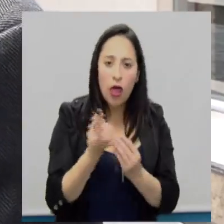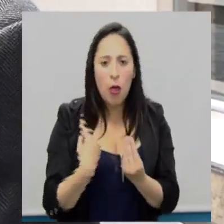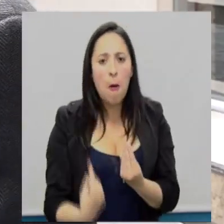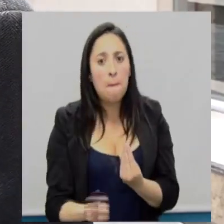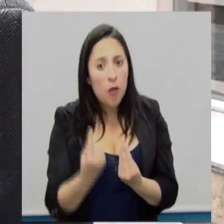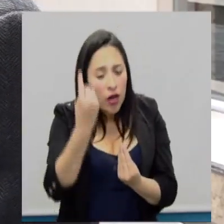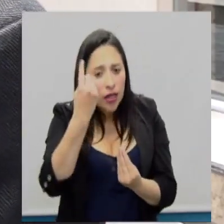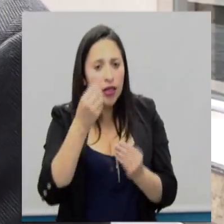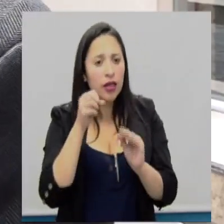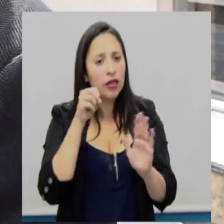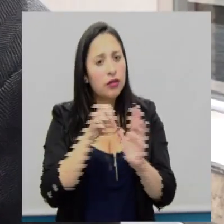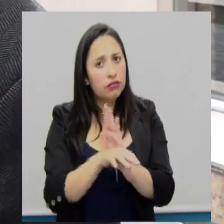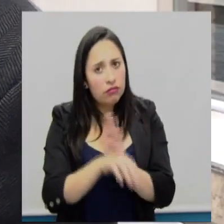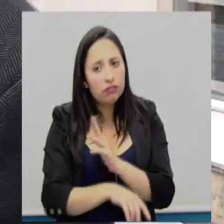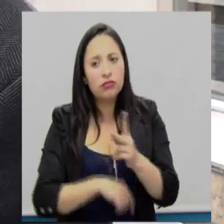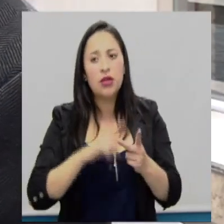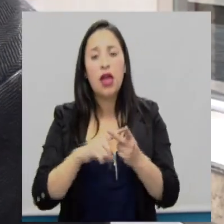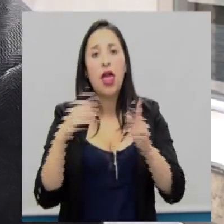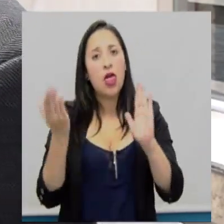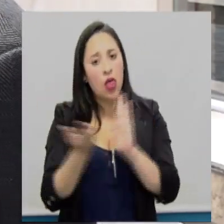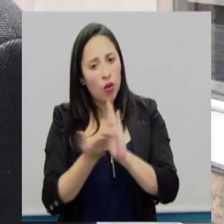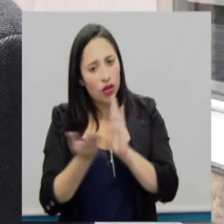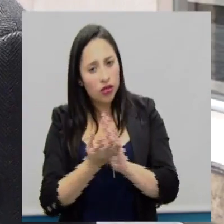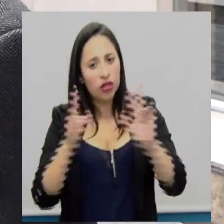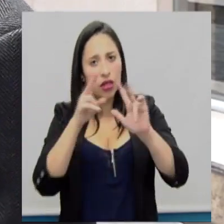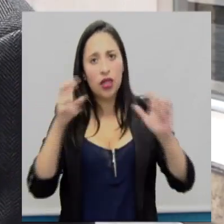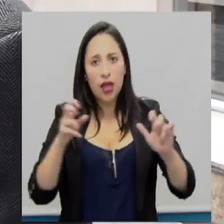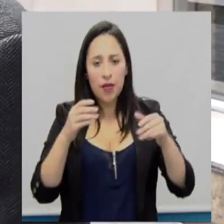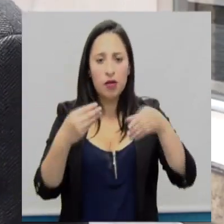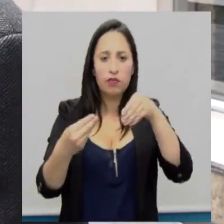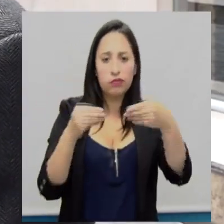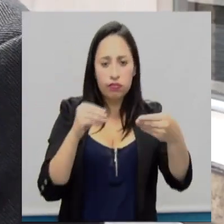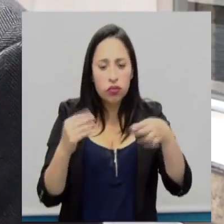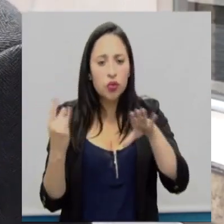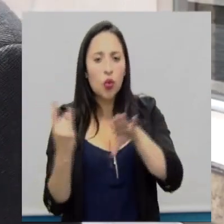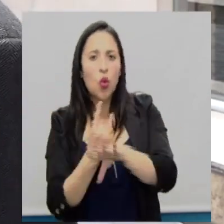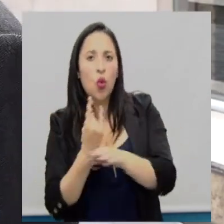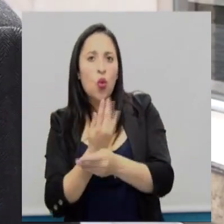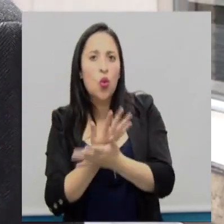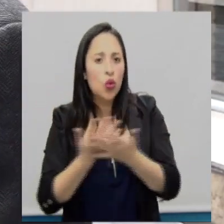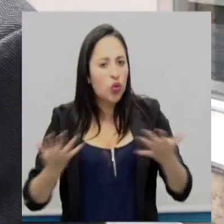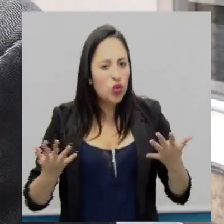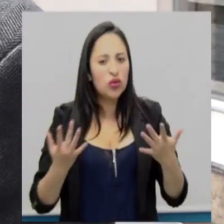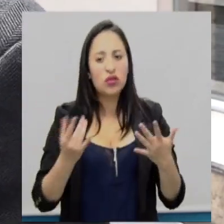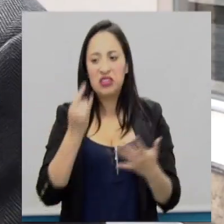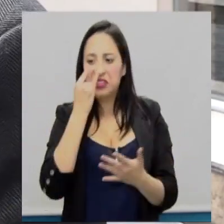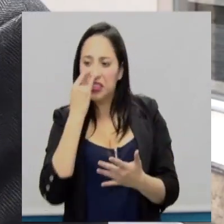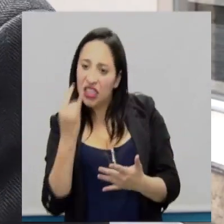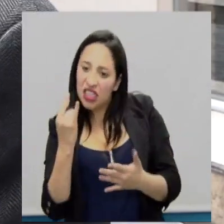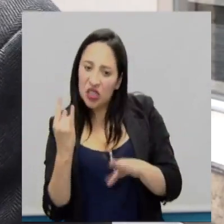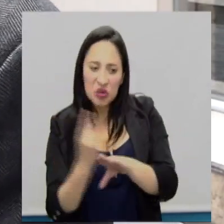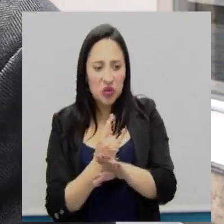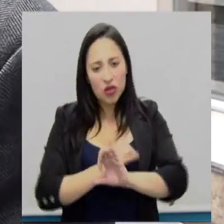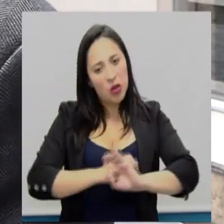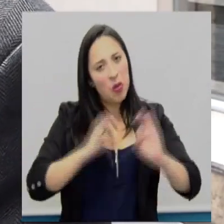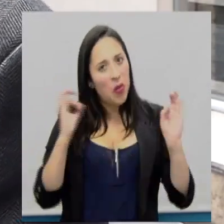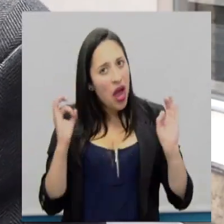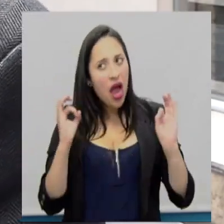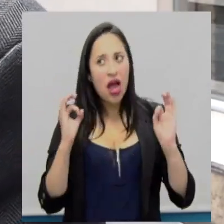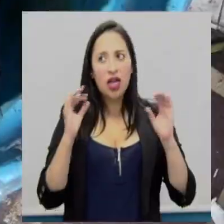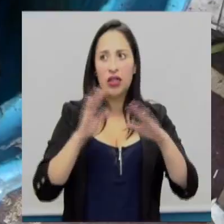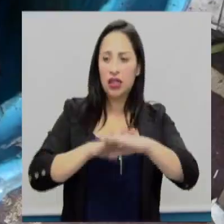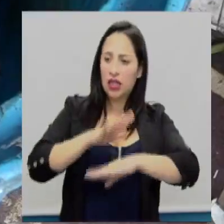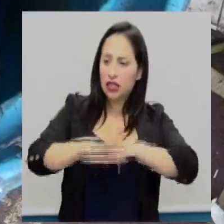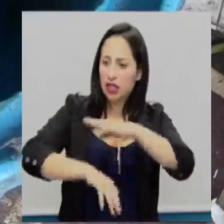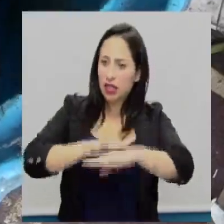más políticas o más educación sobre el tema del plástico, plástico de un solo uso, desestímulo hacia el uso de este